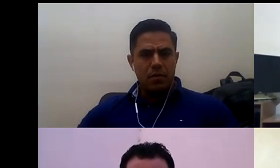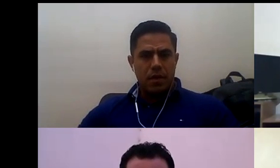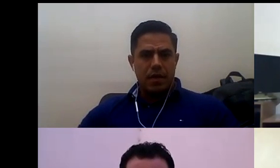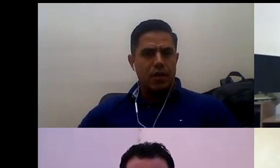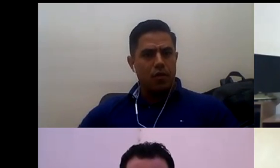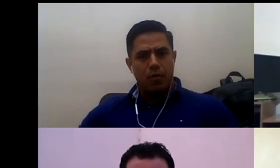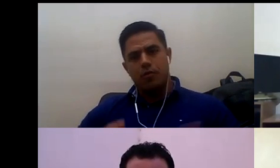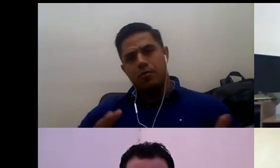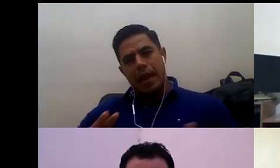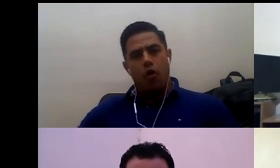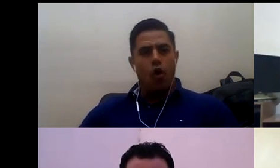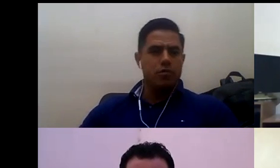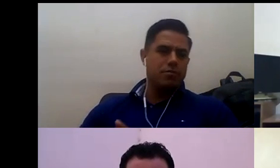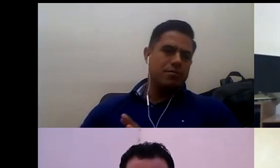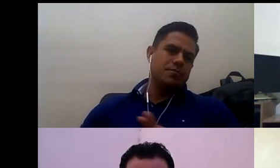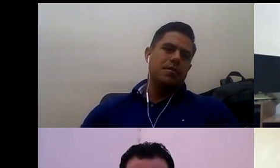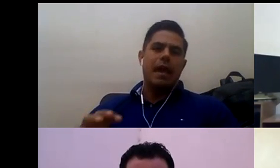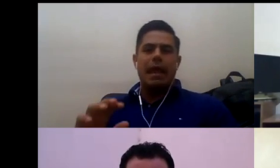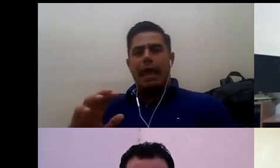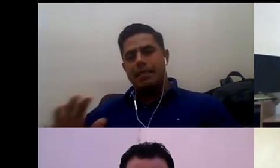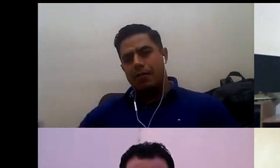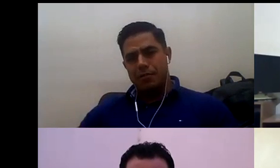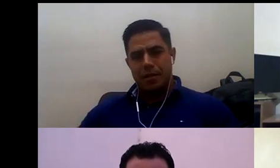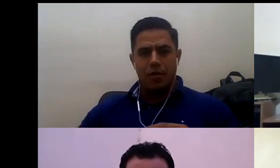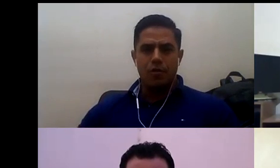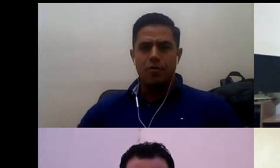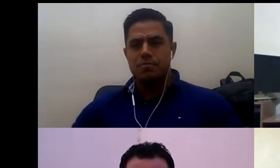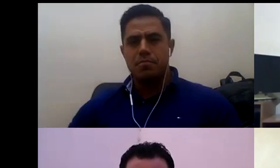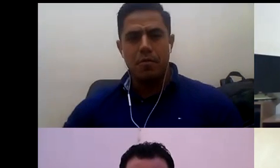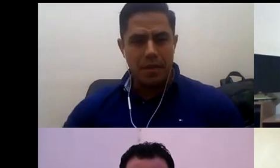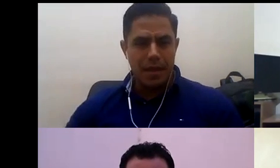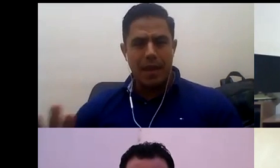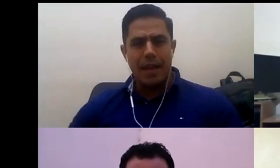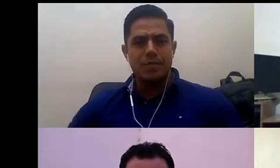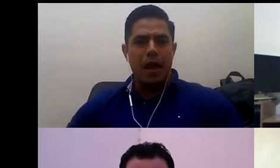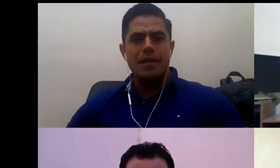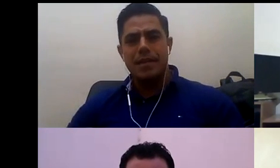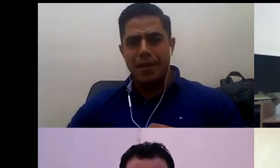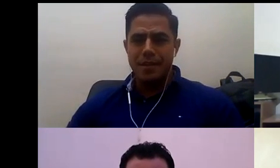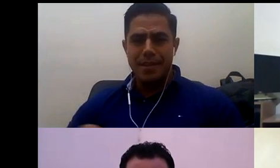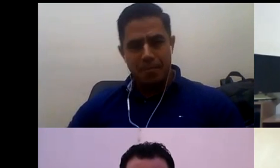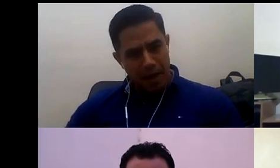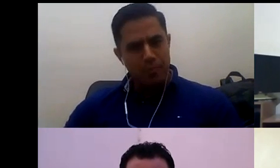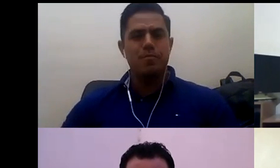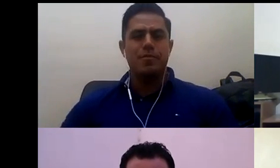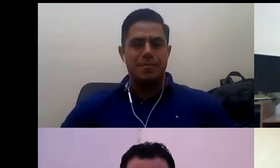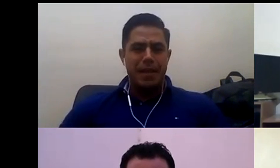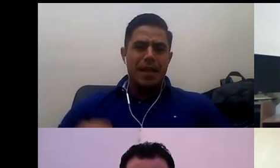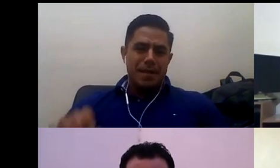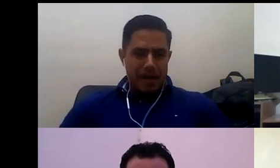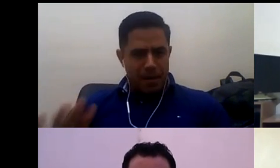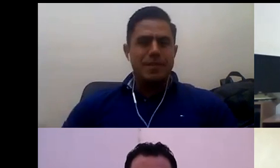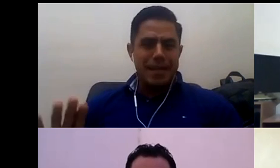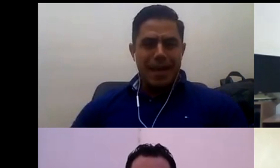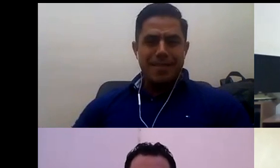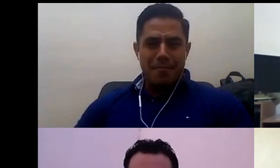mano y así como León, Querétaro, Lolo nos cuentan ahí las muelas de que ellos ya tienen PIMUS, pues